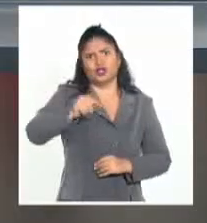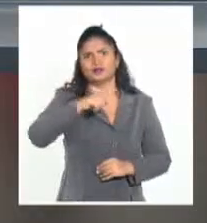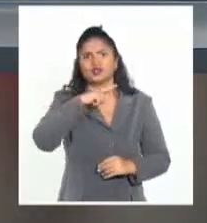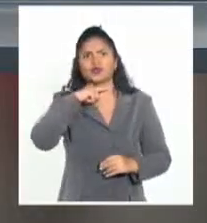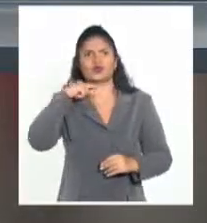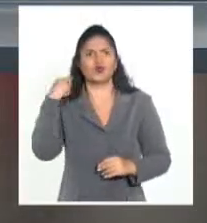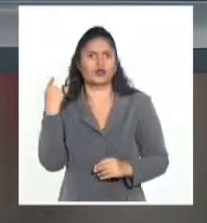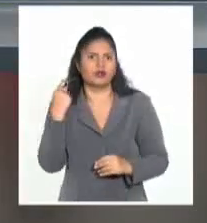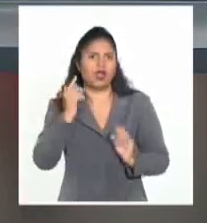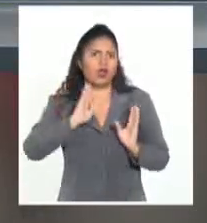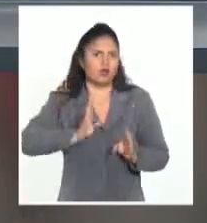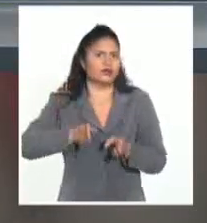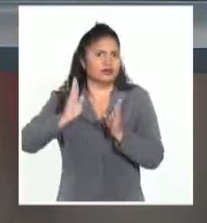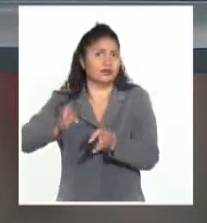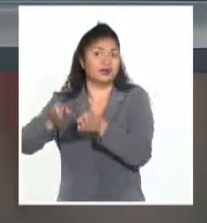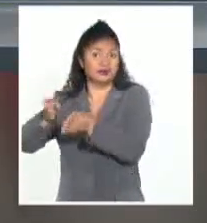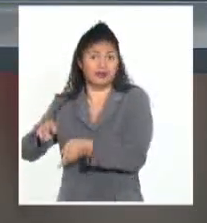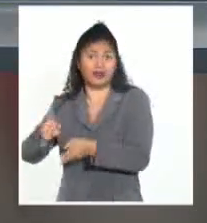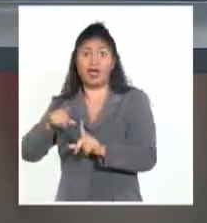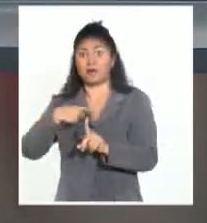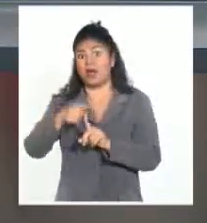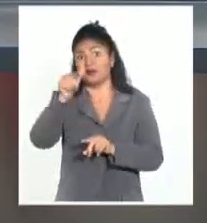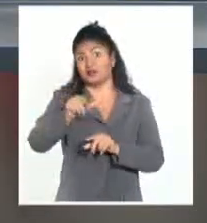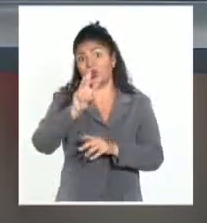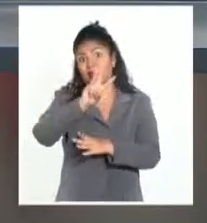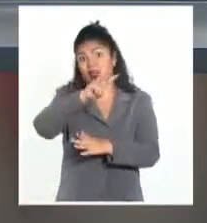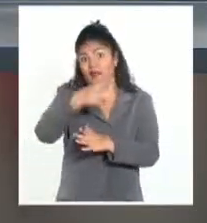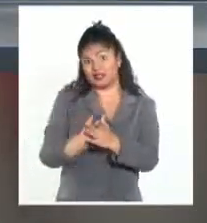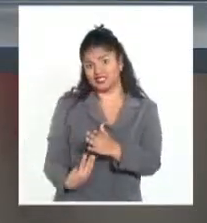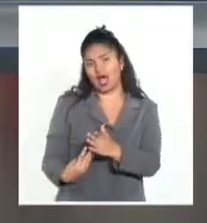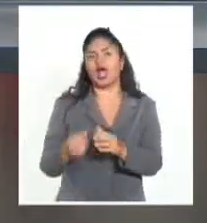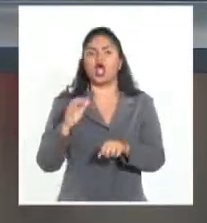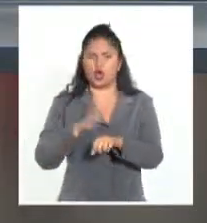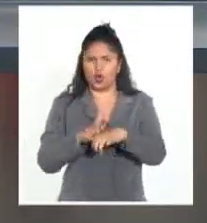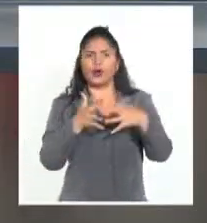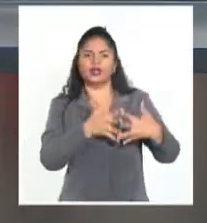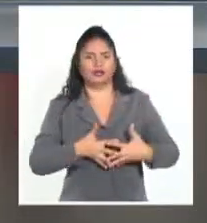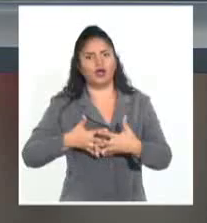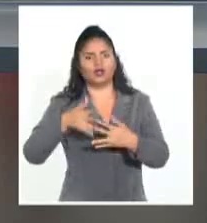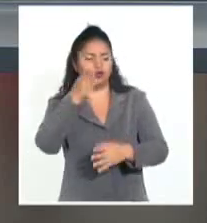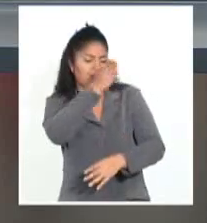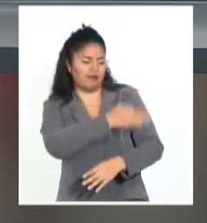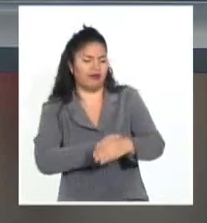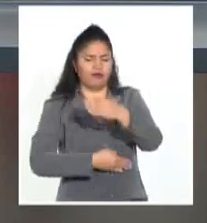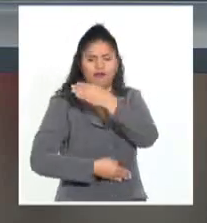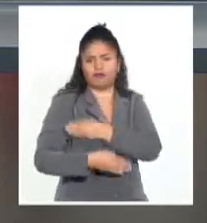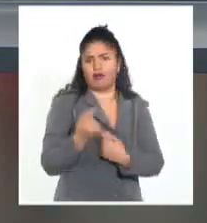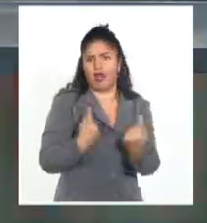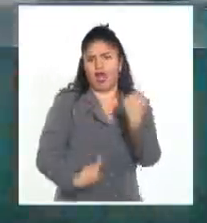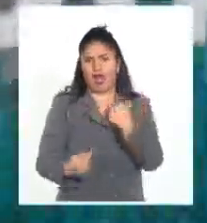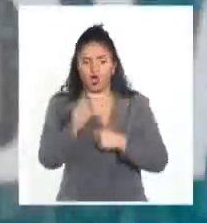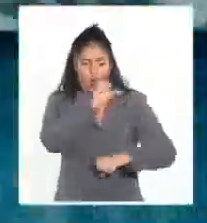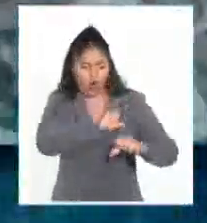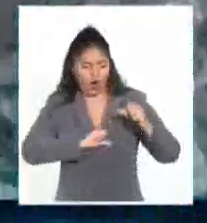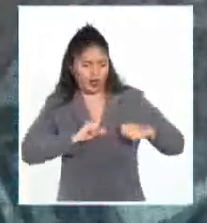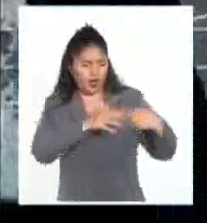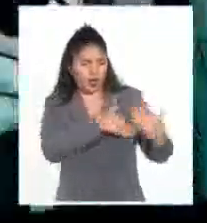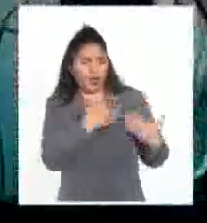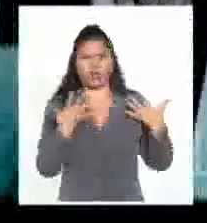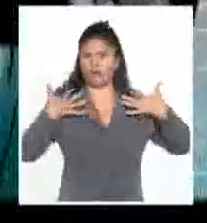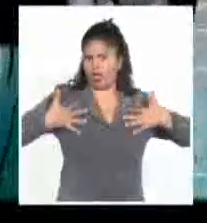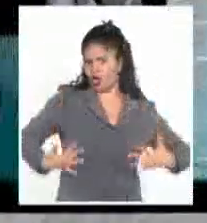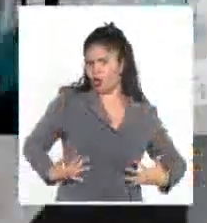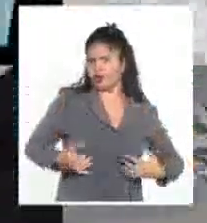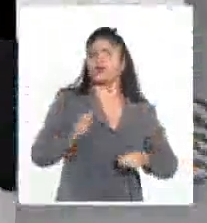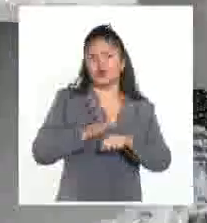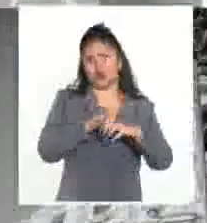masacre, mientras sigue incitando abiertamente a atentar contra la paz, nuestros dirigentes, instituciones, militares, agentes del orden o